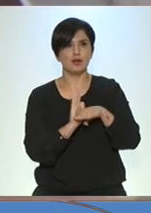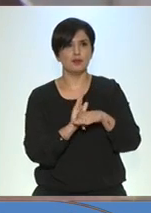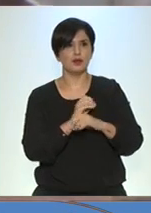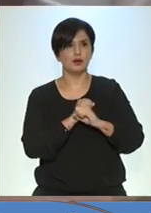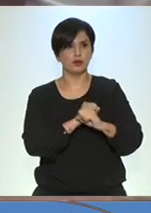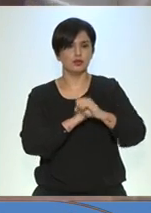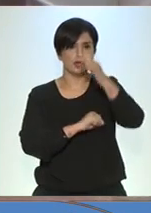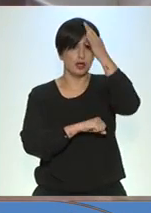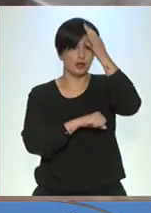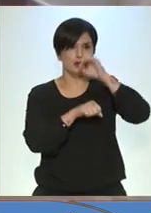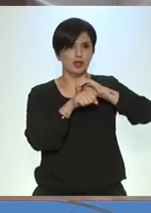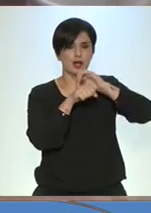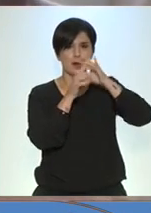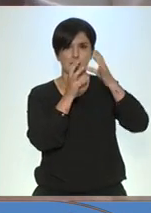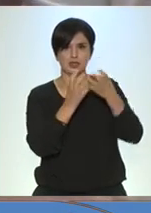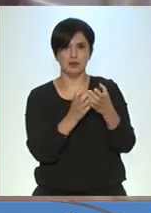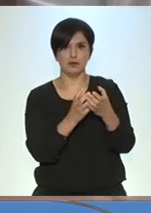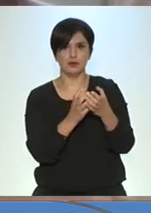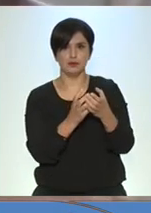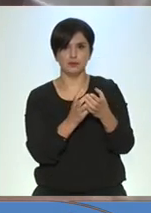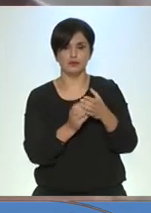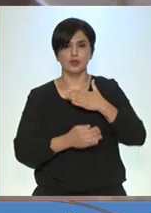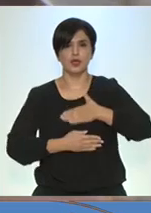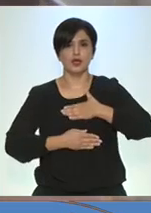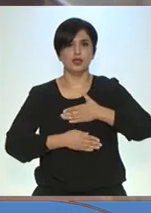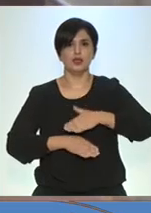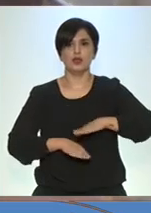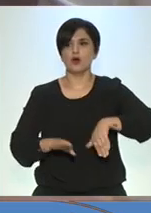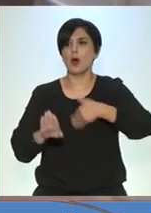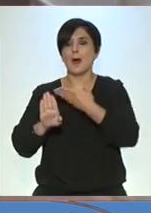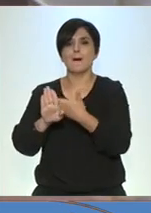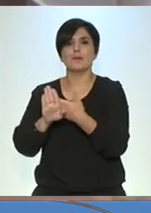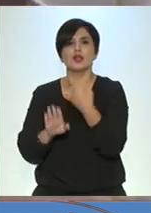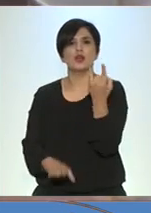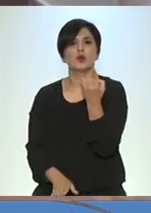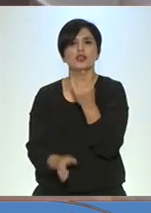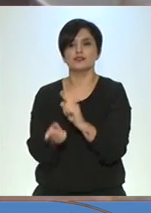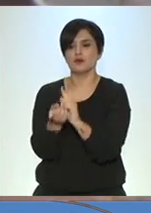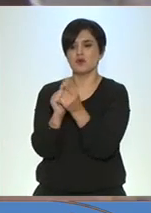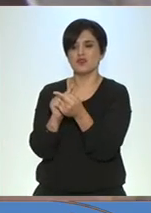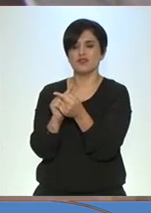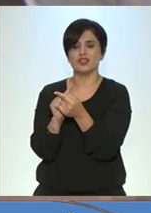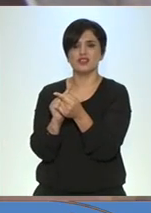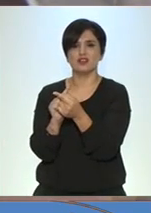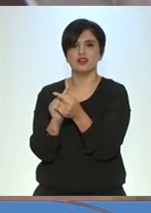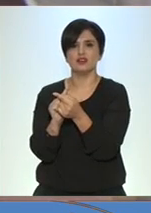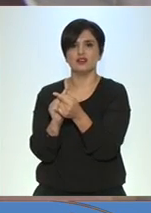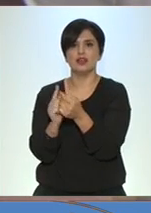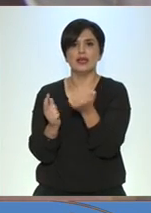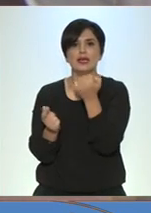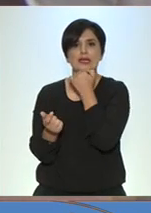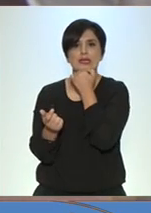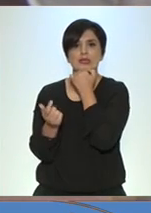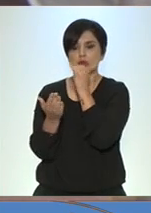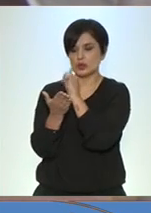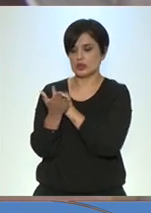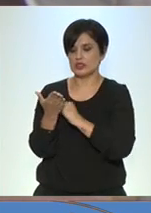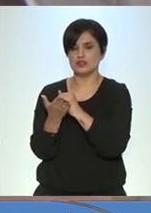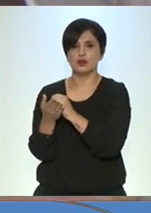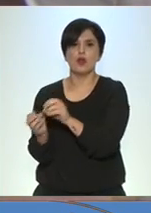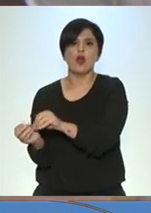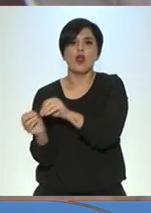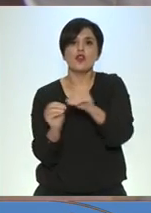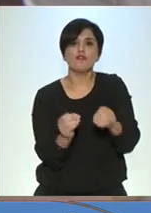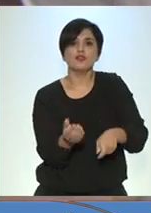pandemia. En este sentido, y quiero respaldar la urgencia de modificar un mal diseño de un desfasado ingreso familiar